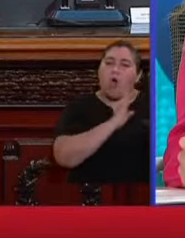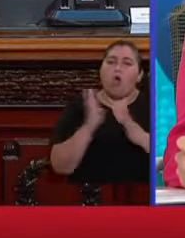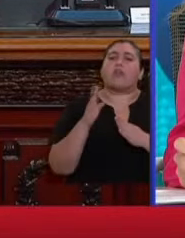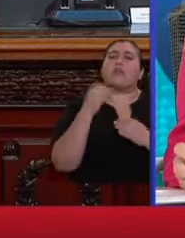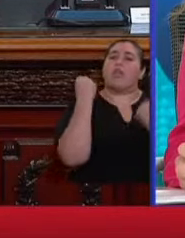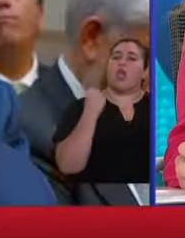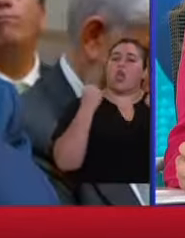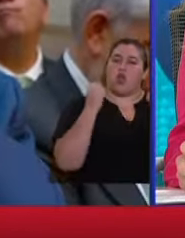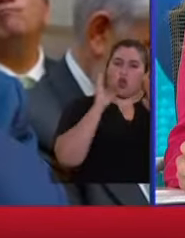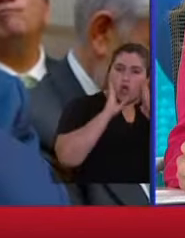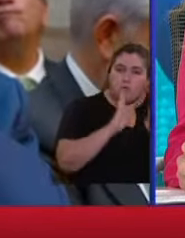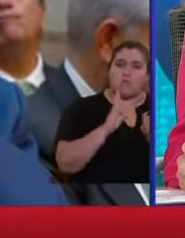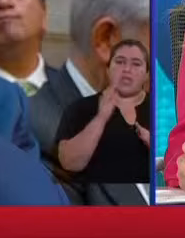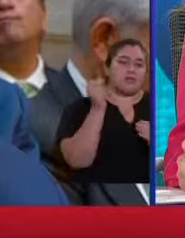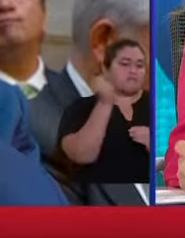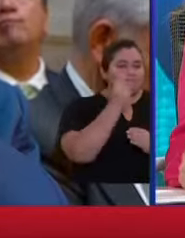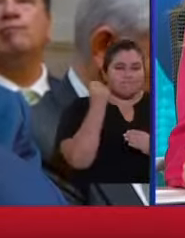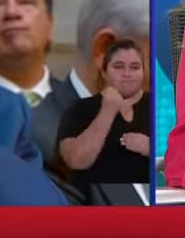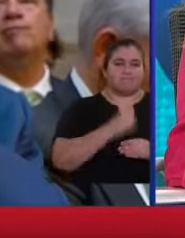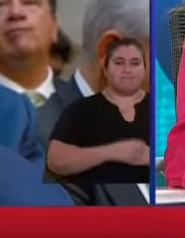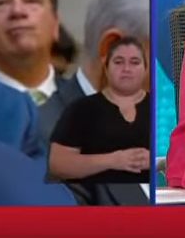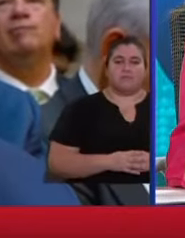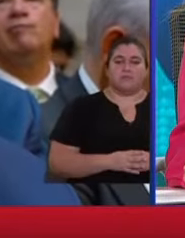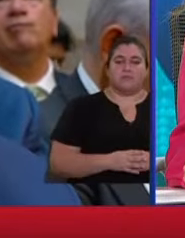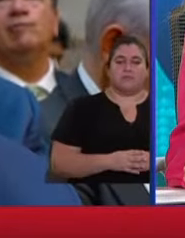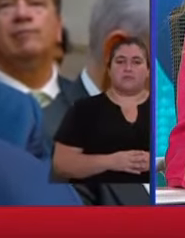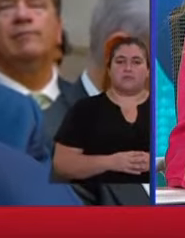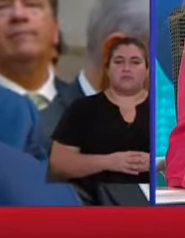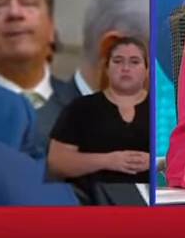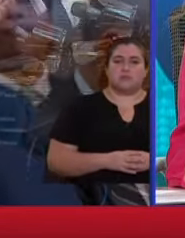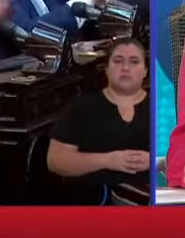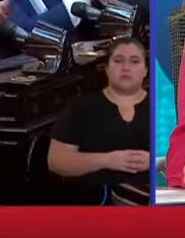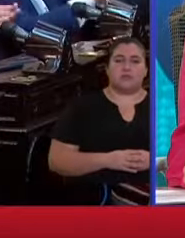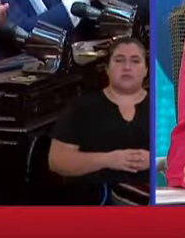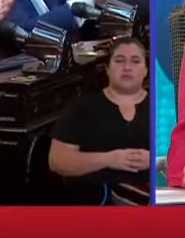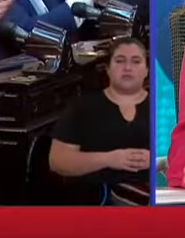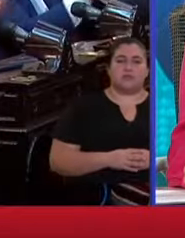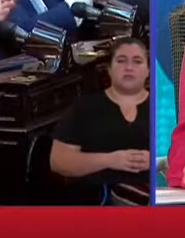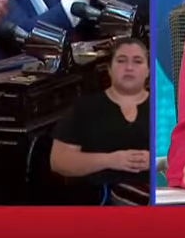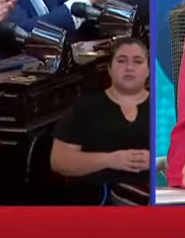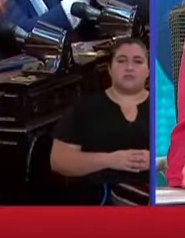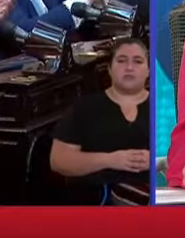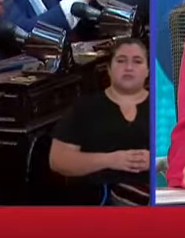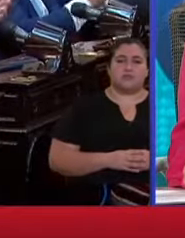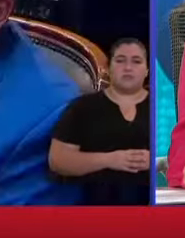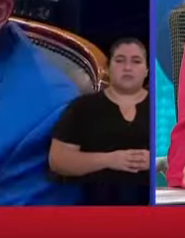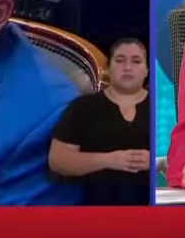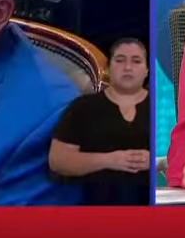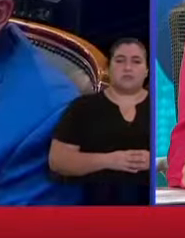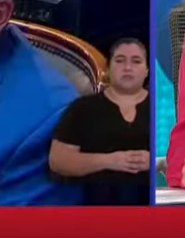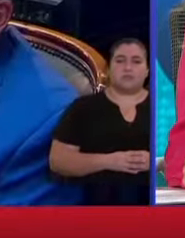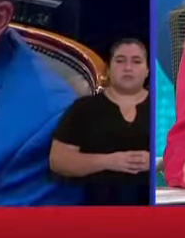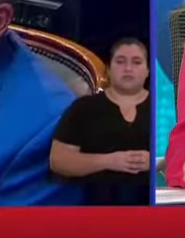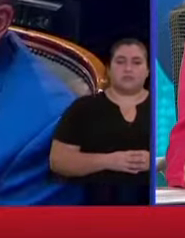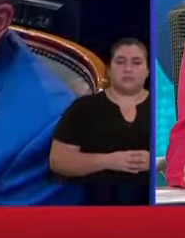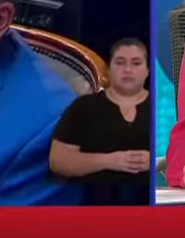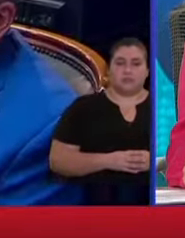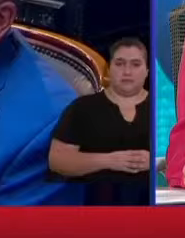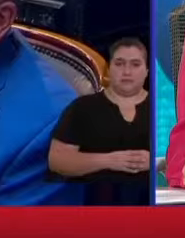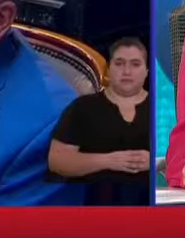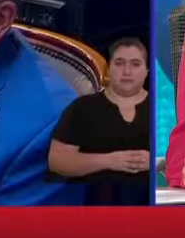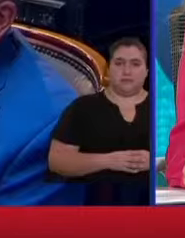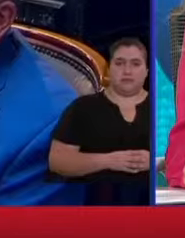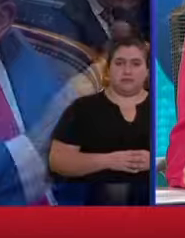se puede hablar realmente de un pacto o, como lo han planteado algunos analistas, esto en realidad es un contrato de adhesión a donde